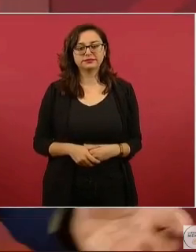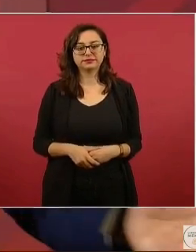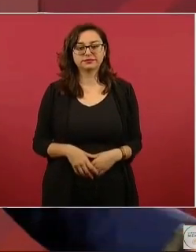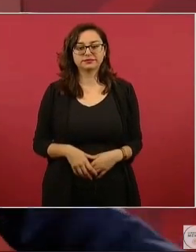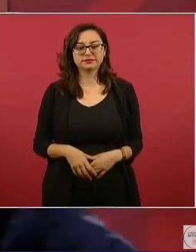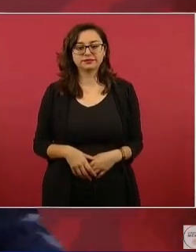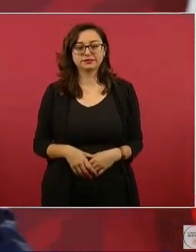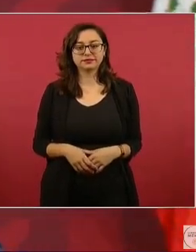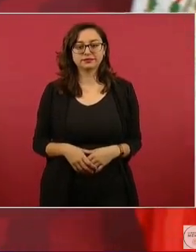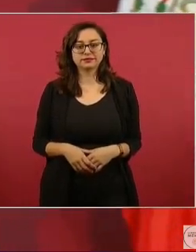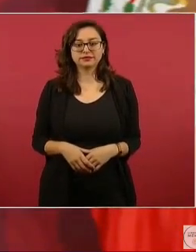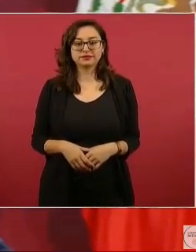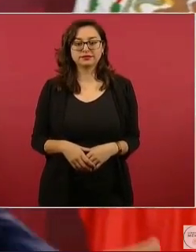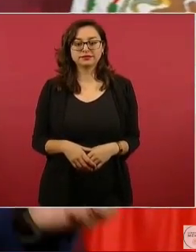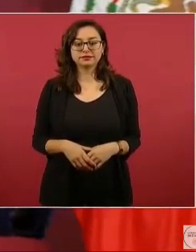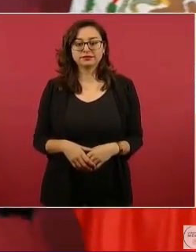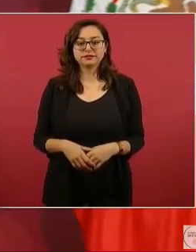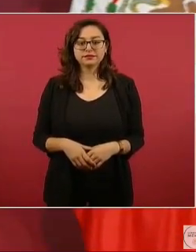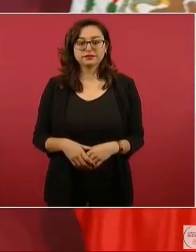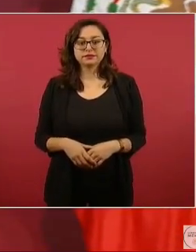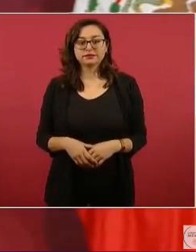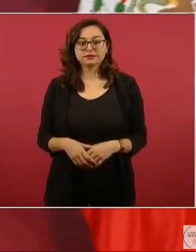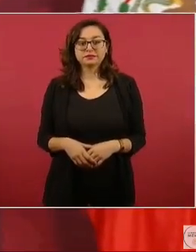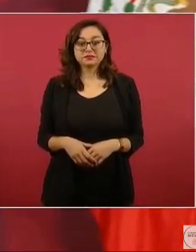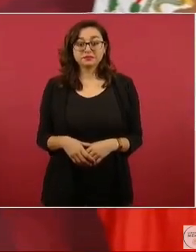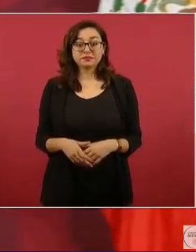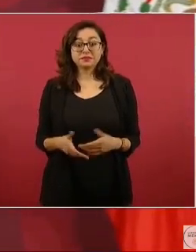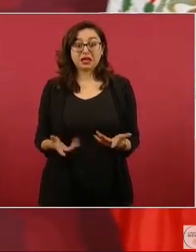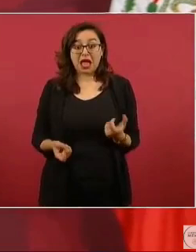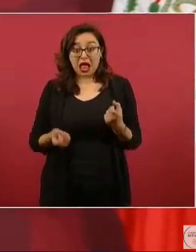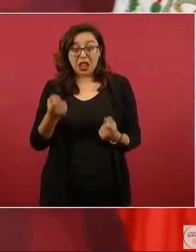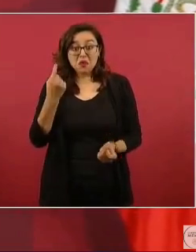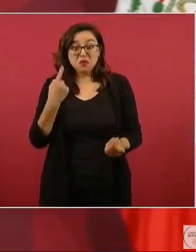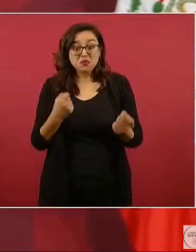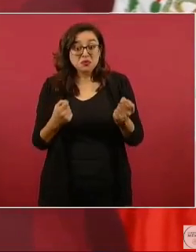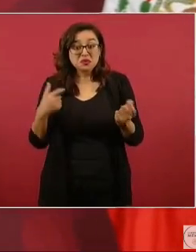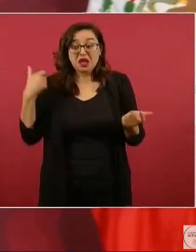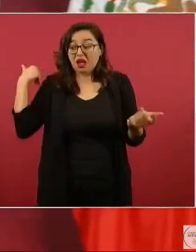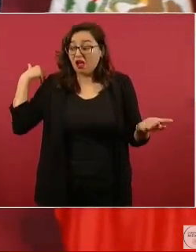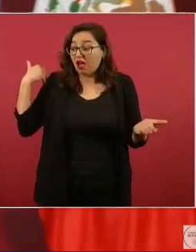Hay quienes hasta ahora están pagando.